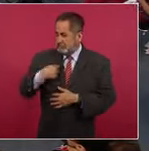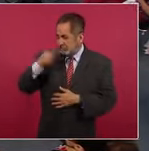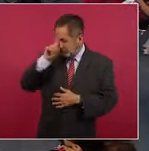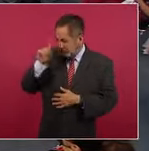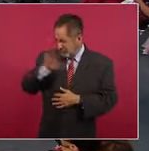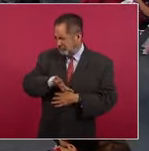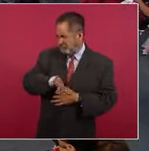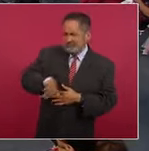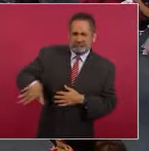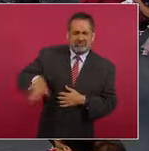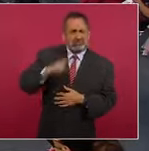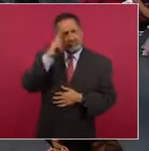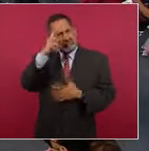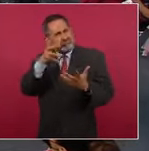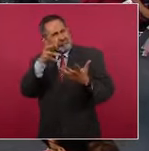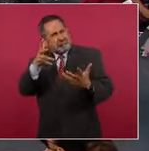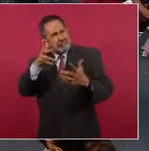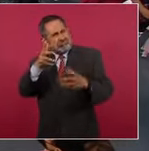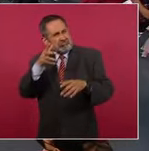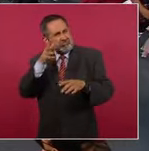tú aspiras a tener